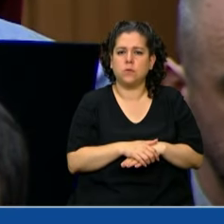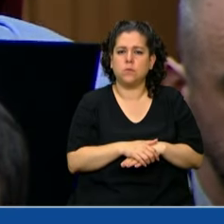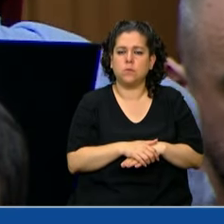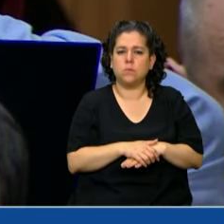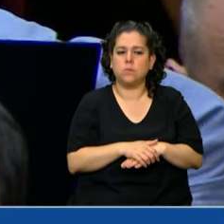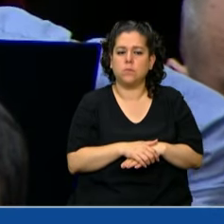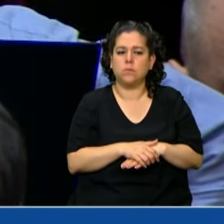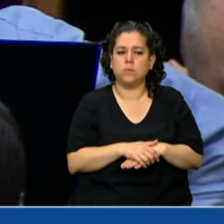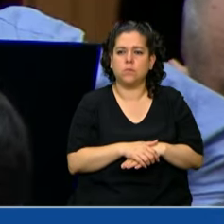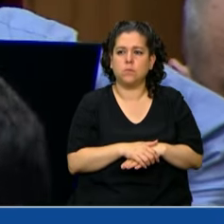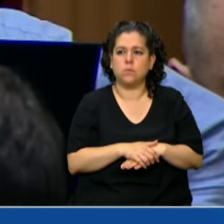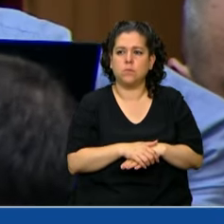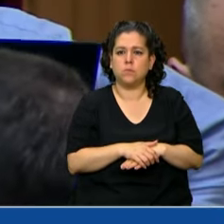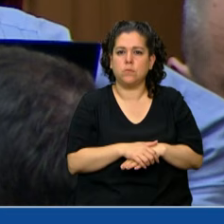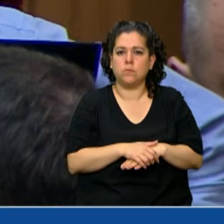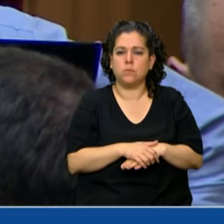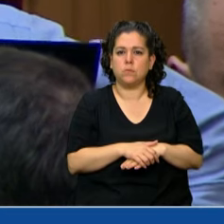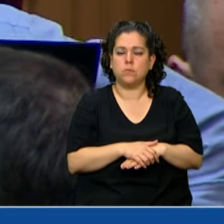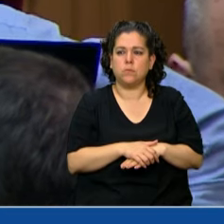15% no